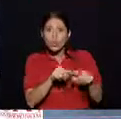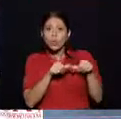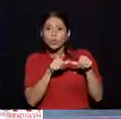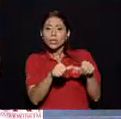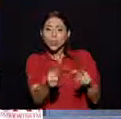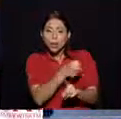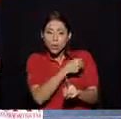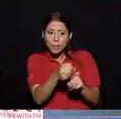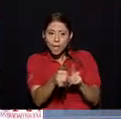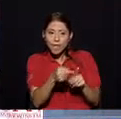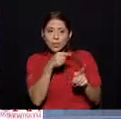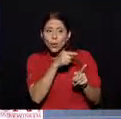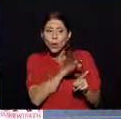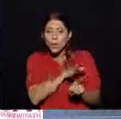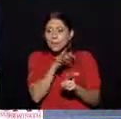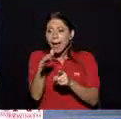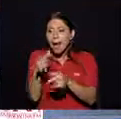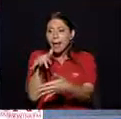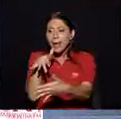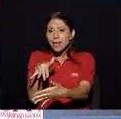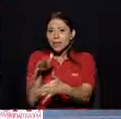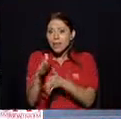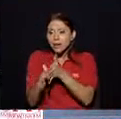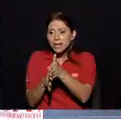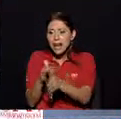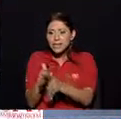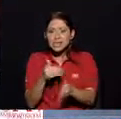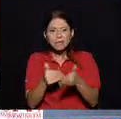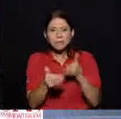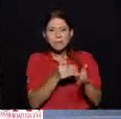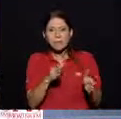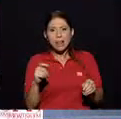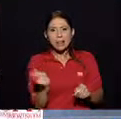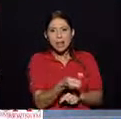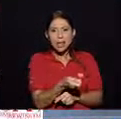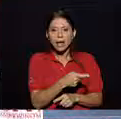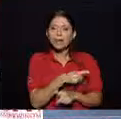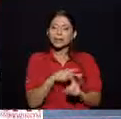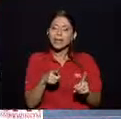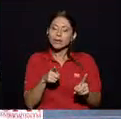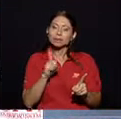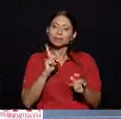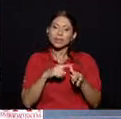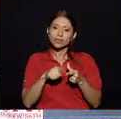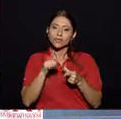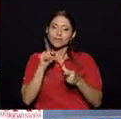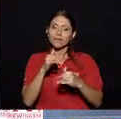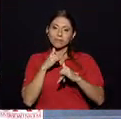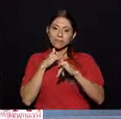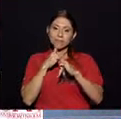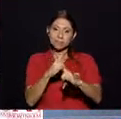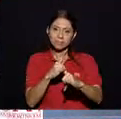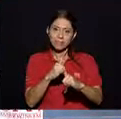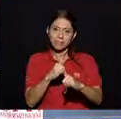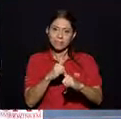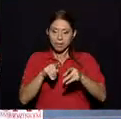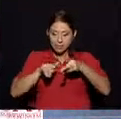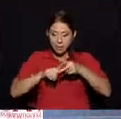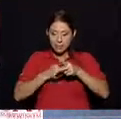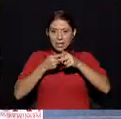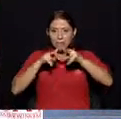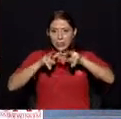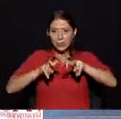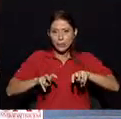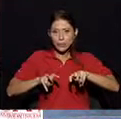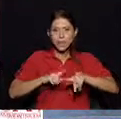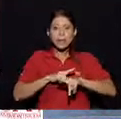ampliando, que es identificar en el momento del nacimiento situaciones que potencialmente pueden ser riesgo y promover esas familias que no hay ninguna